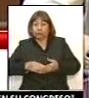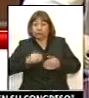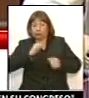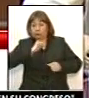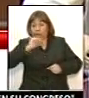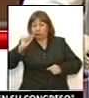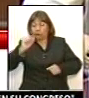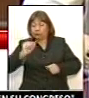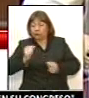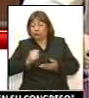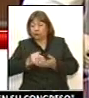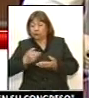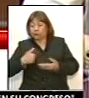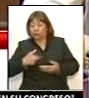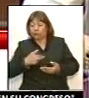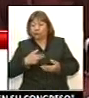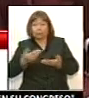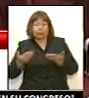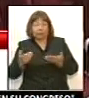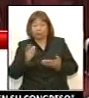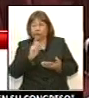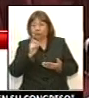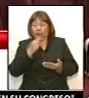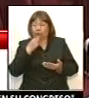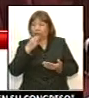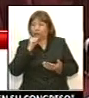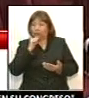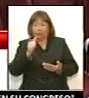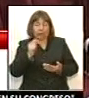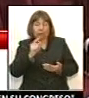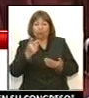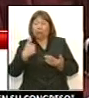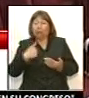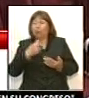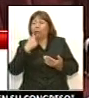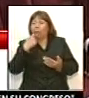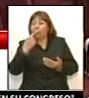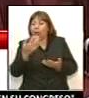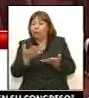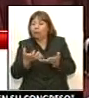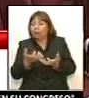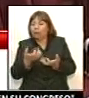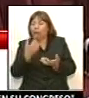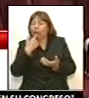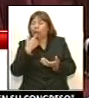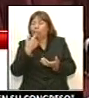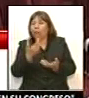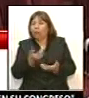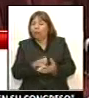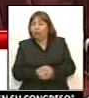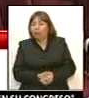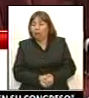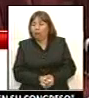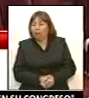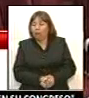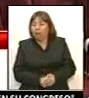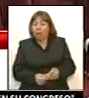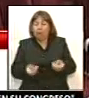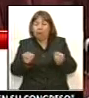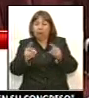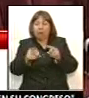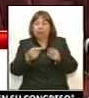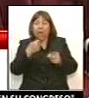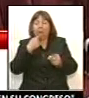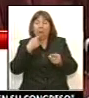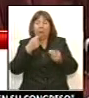los derechos humanos de los extranjeros, tampoco no es así, sino lo que yo quiero mencionar es que cuando por ahí